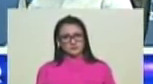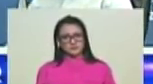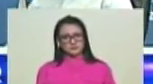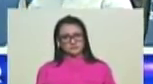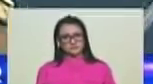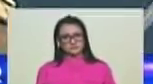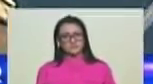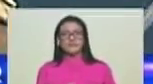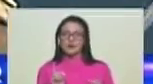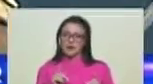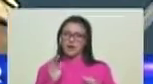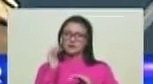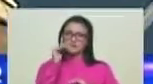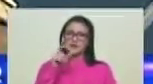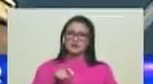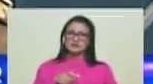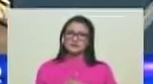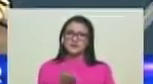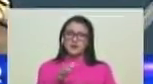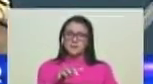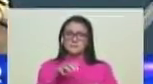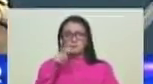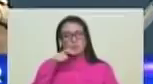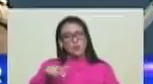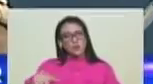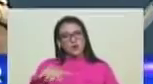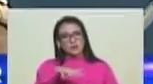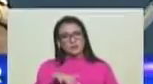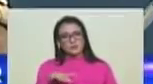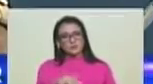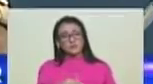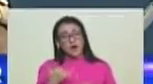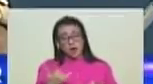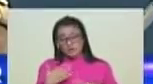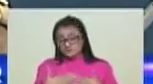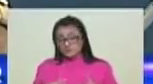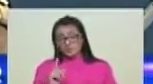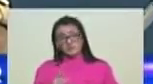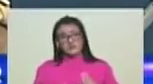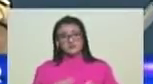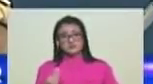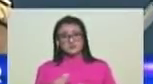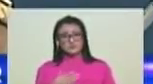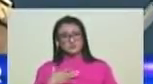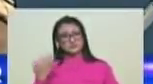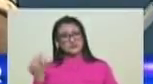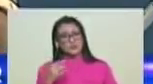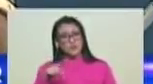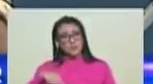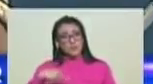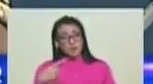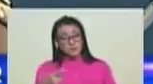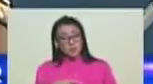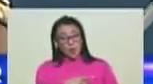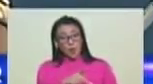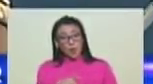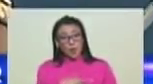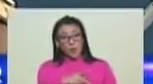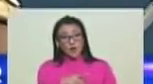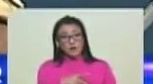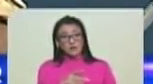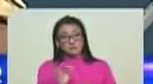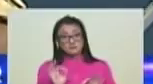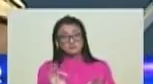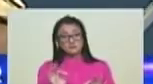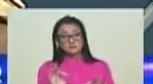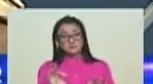también atender las necesidades de la población. Ese es el reto que tenemos. Y yo estoy seguro que en las próximas horas, no digo yo